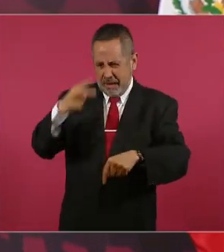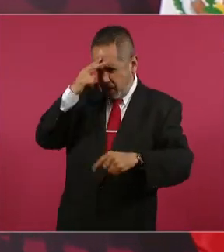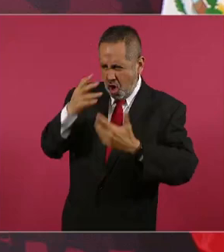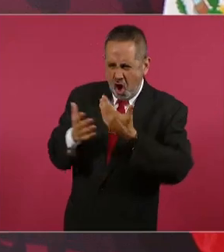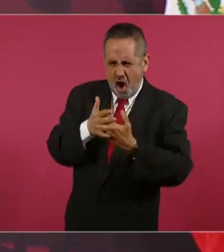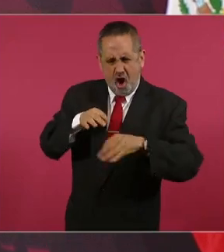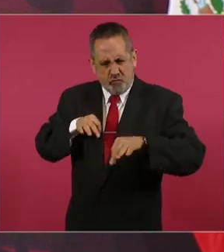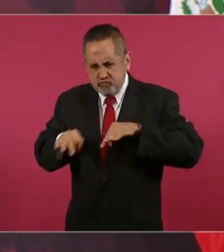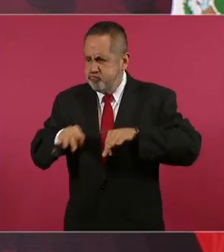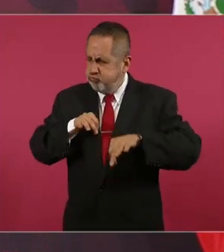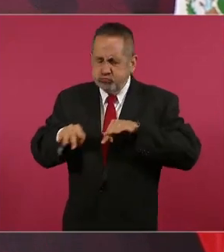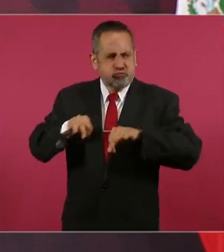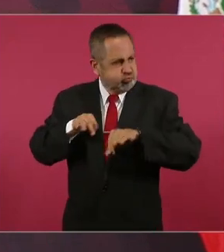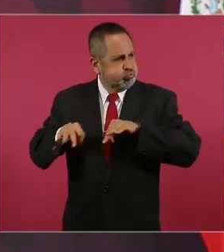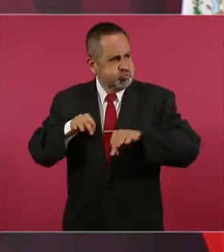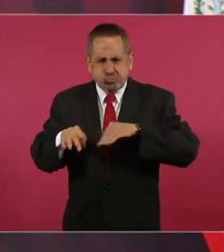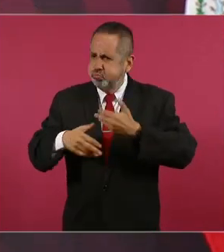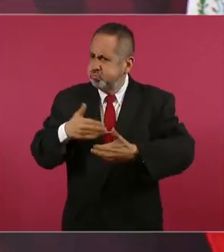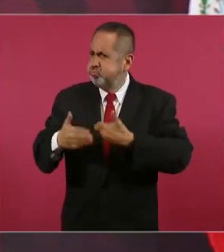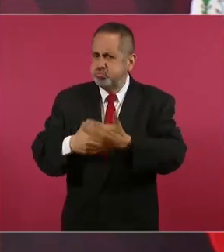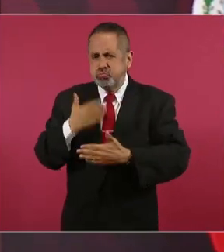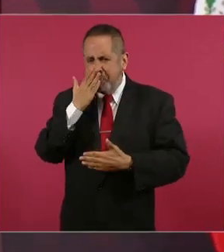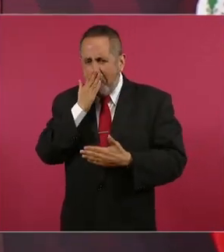Van nuestros